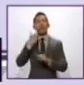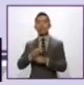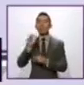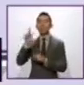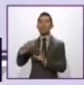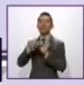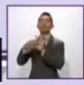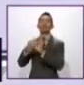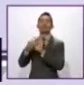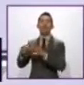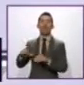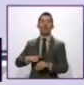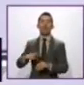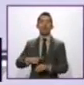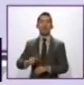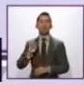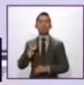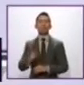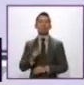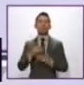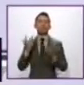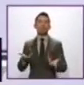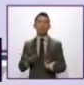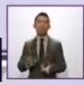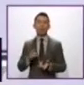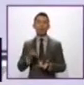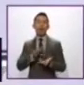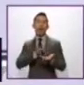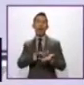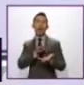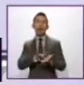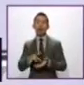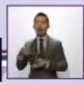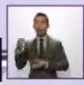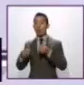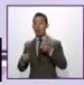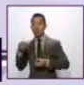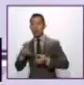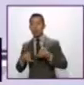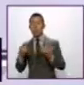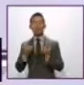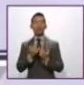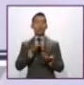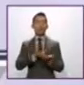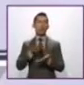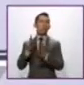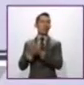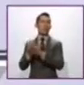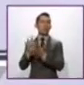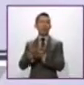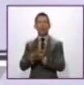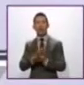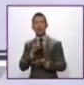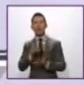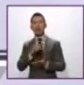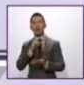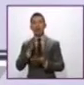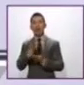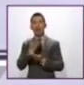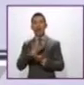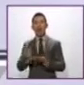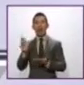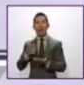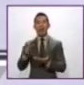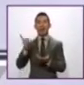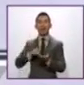gobierno? Es decir, es árbitro y jugador, es juez y parte. Por eso vamos a descentralizar la Fiscalía